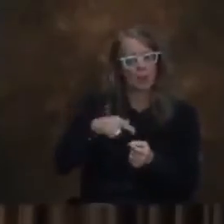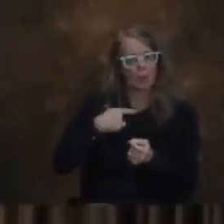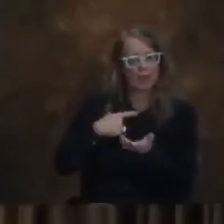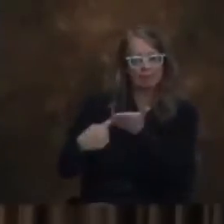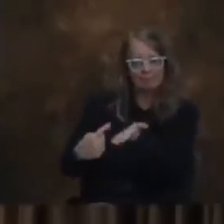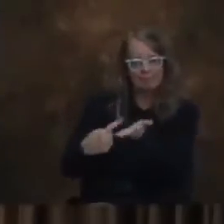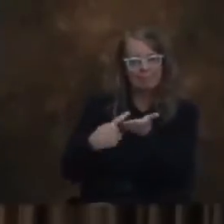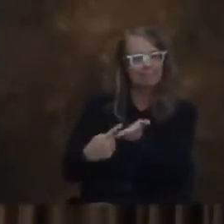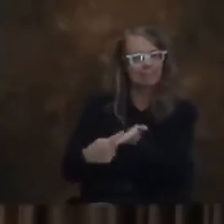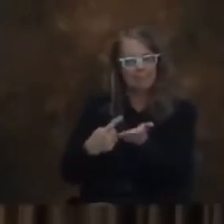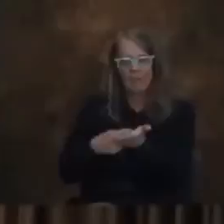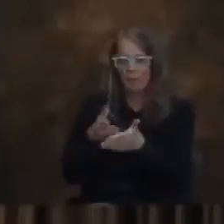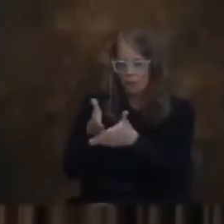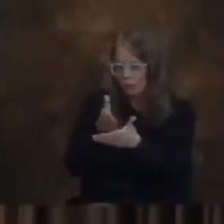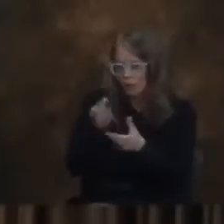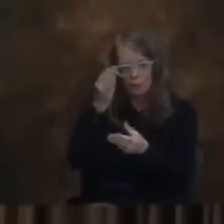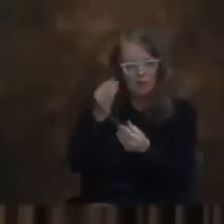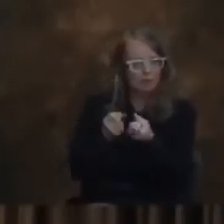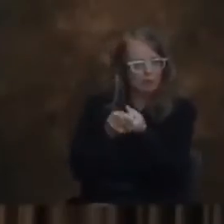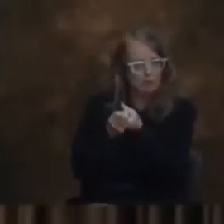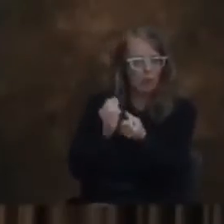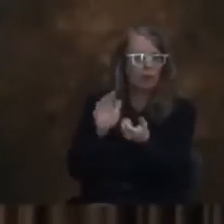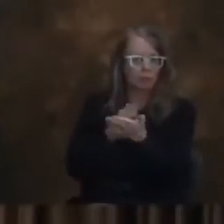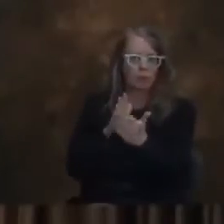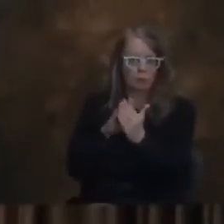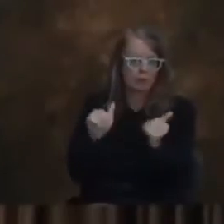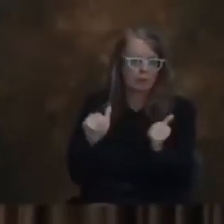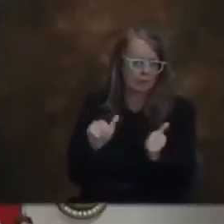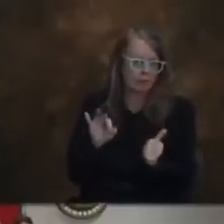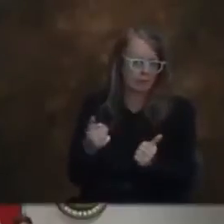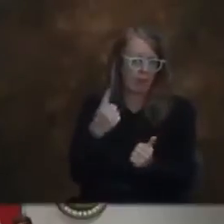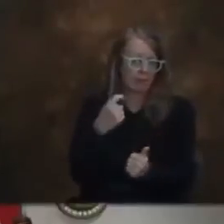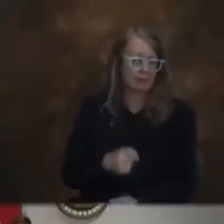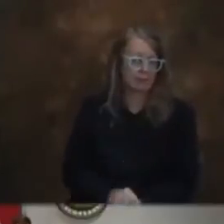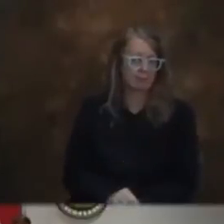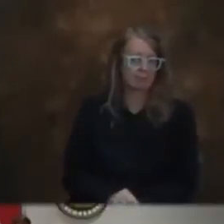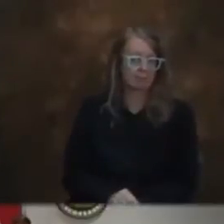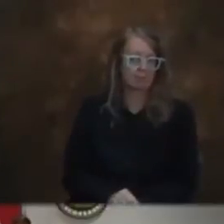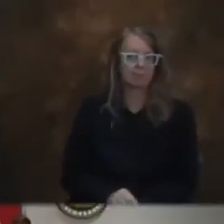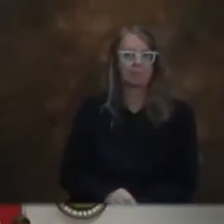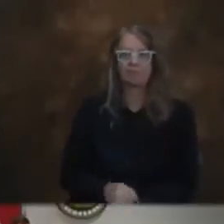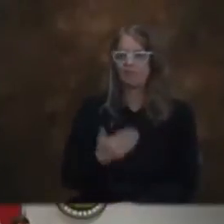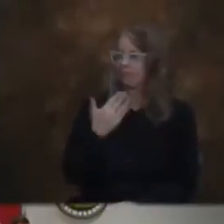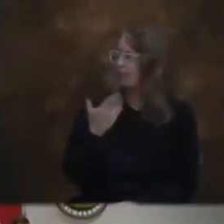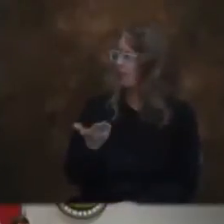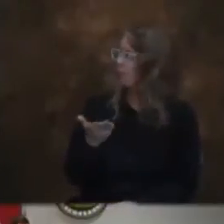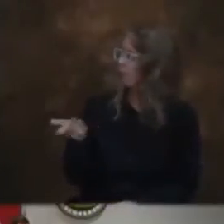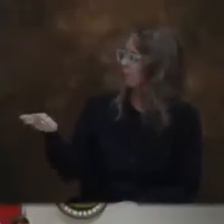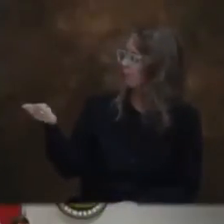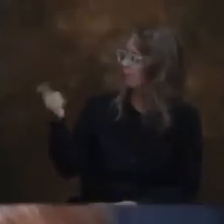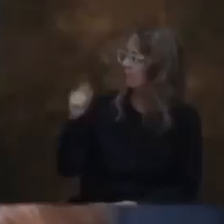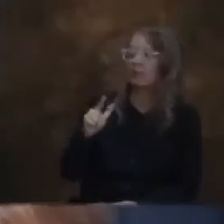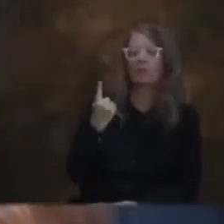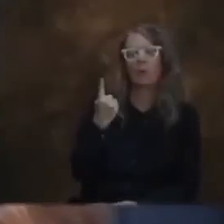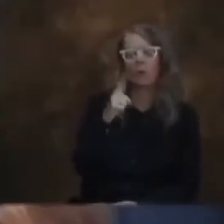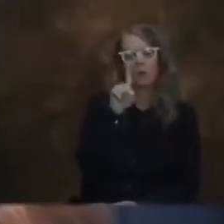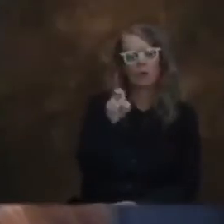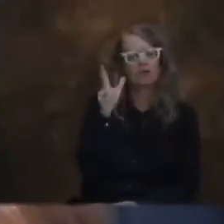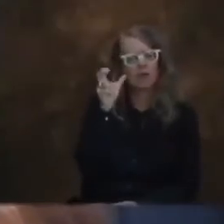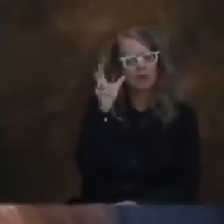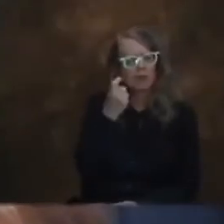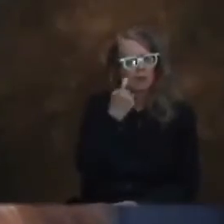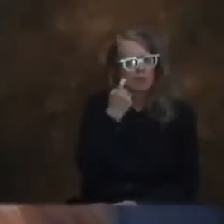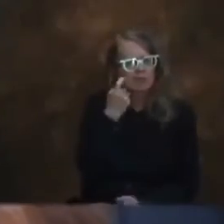frecuentemente estamos hablando con los sistemas escolares estoy haciendo de las preguntas que sigo escuchando viene de